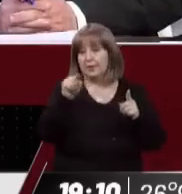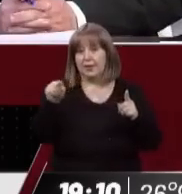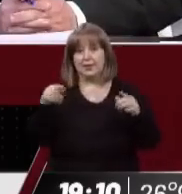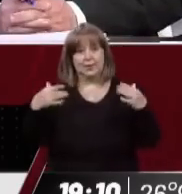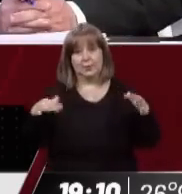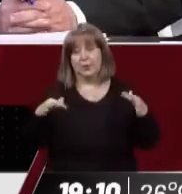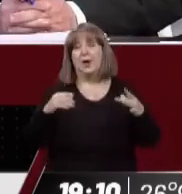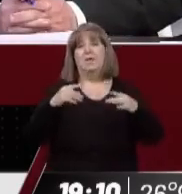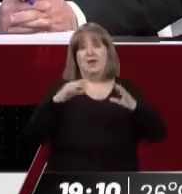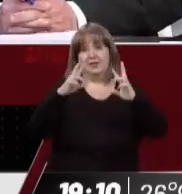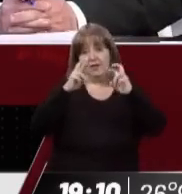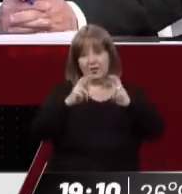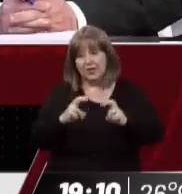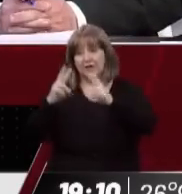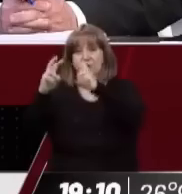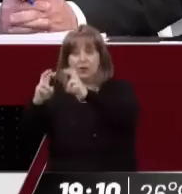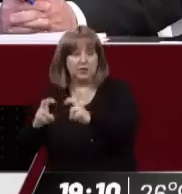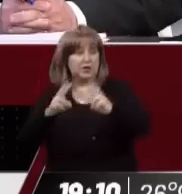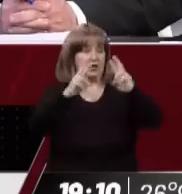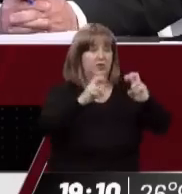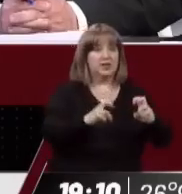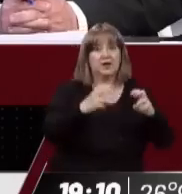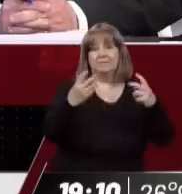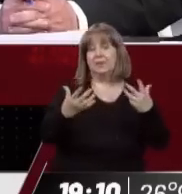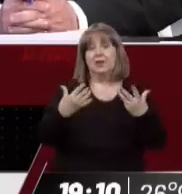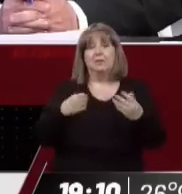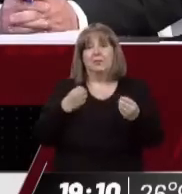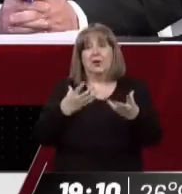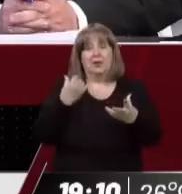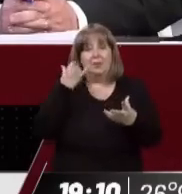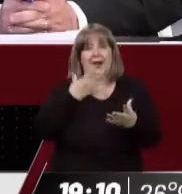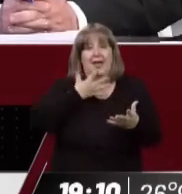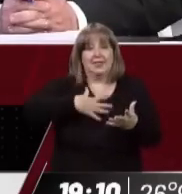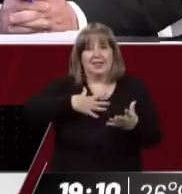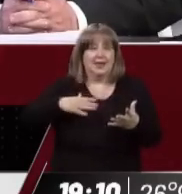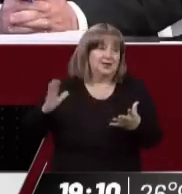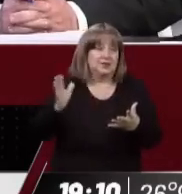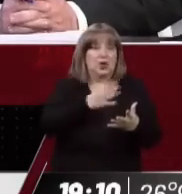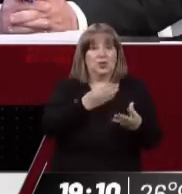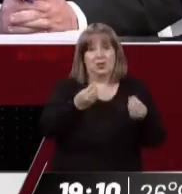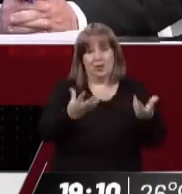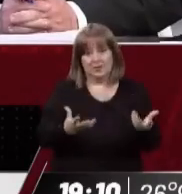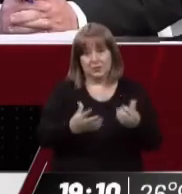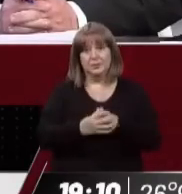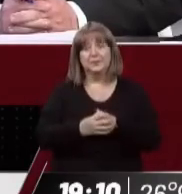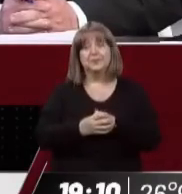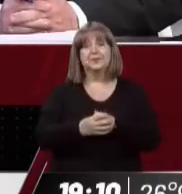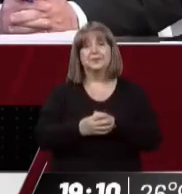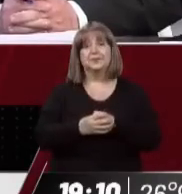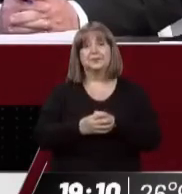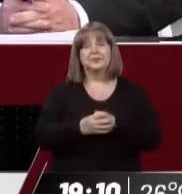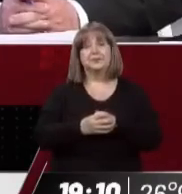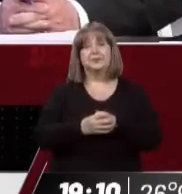a tener en cuenta no porque son fundamentales para poder abarcar todo lo que ha sucedido no en torno a el ataque a la